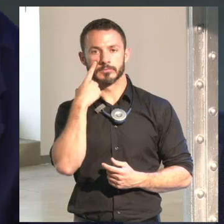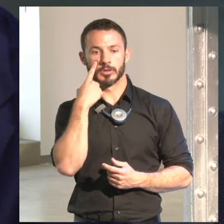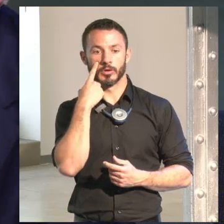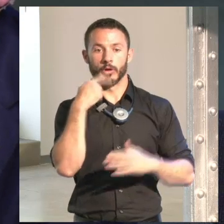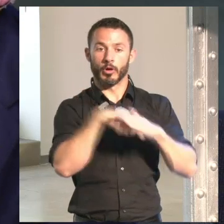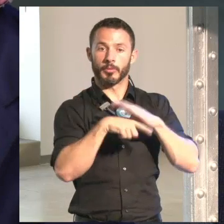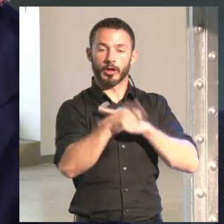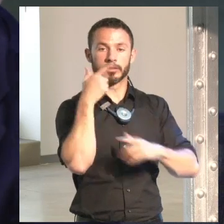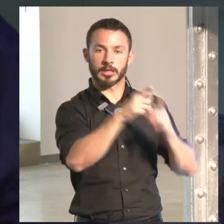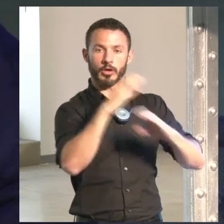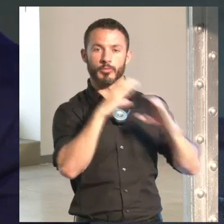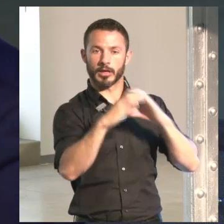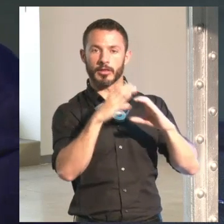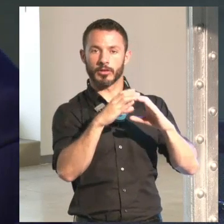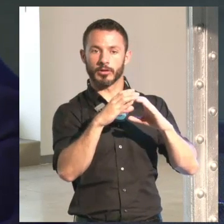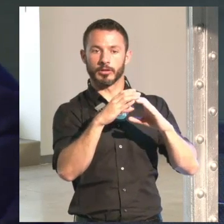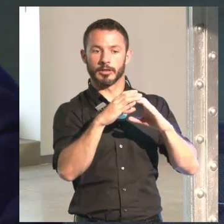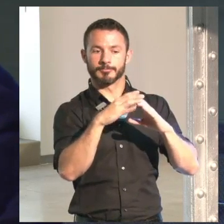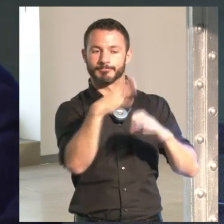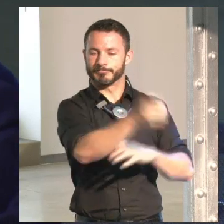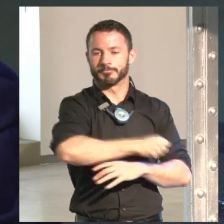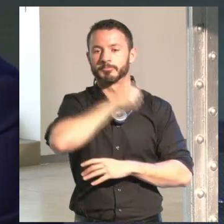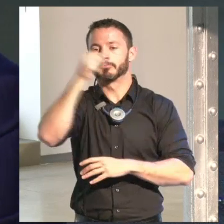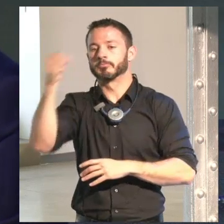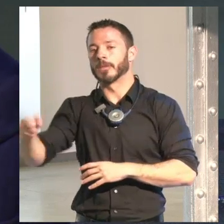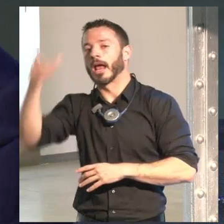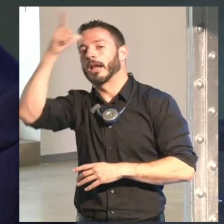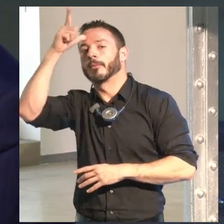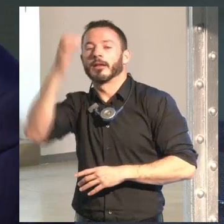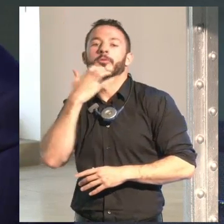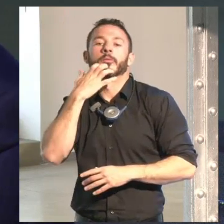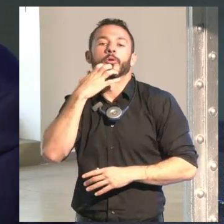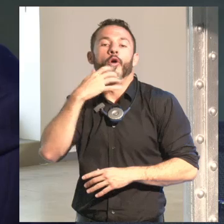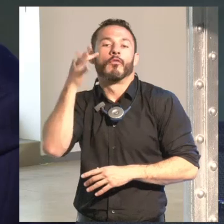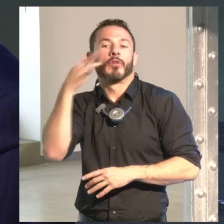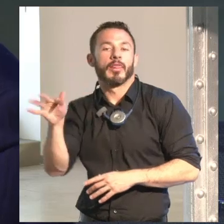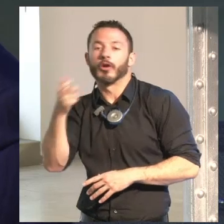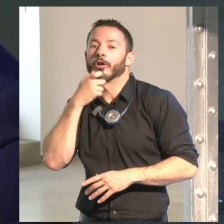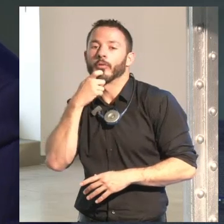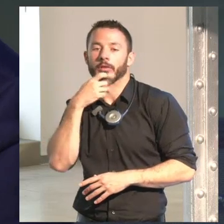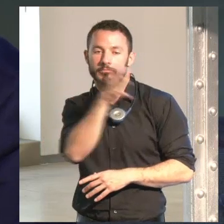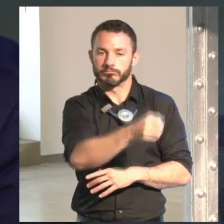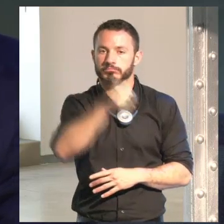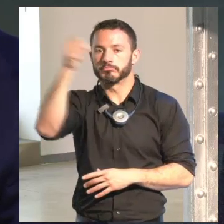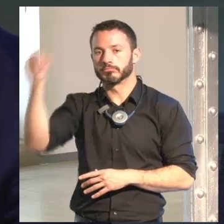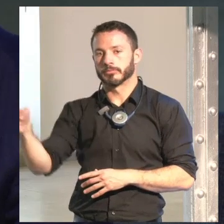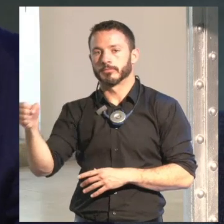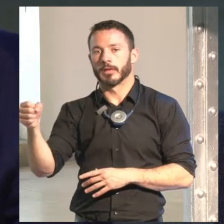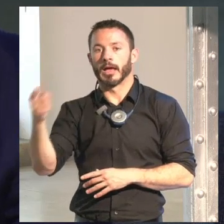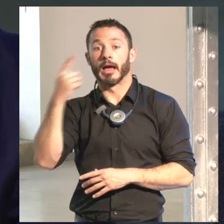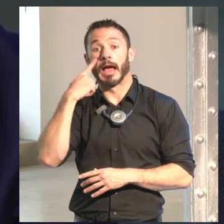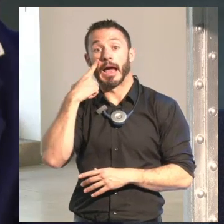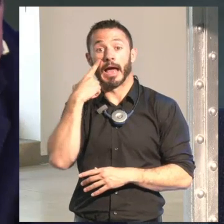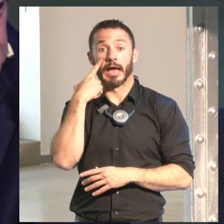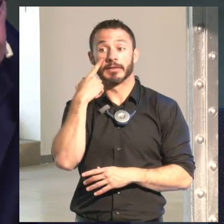de telecomunicaciones si lo situábamos en Alemania, en Italia, en Reino Unido o en Francia, para ver si esa